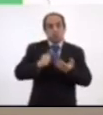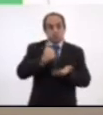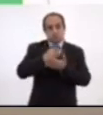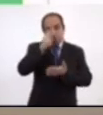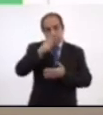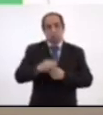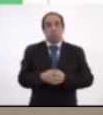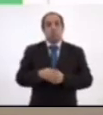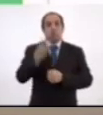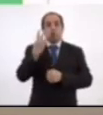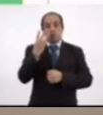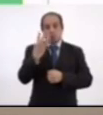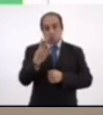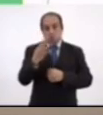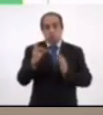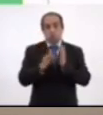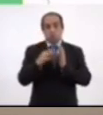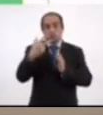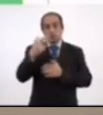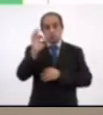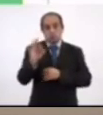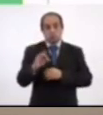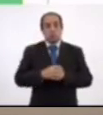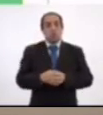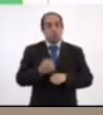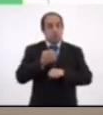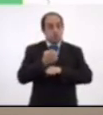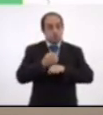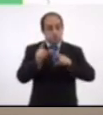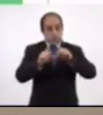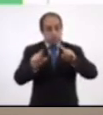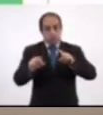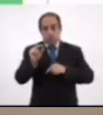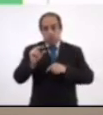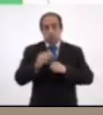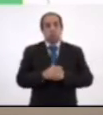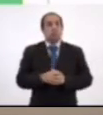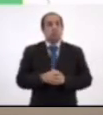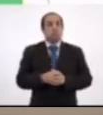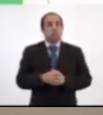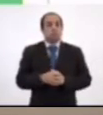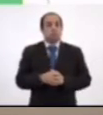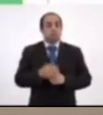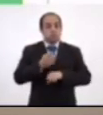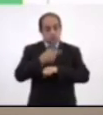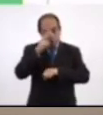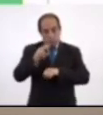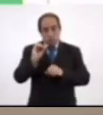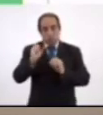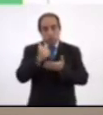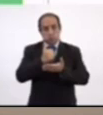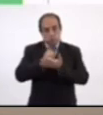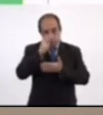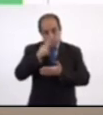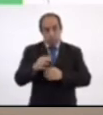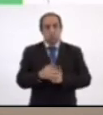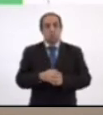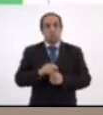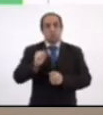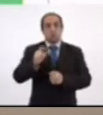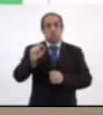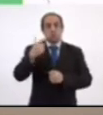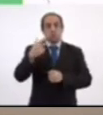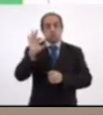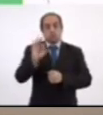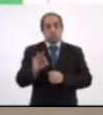el 4,8% residentes de entidades federativas que no son la Ciudad de México ni el Estado de México, y el restante 22% son residentes del Estado de